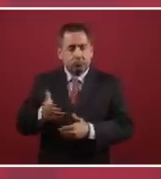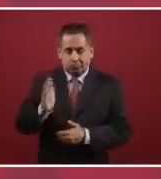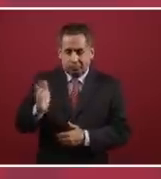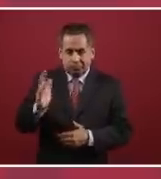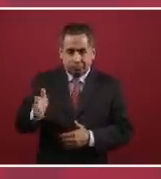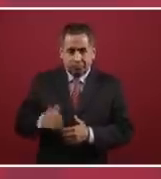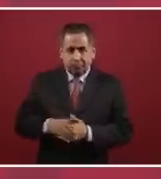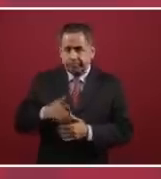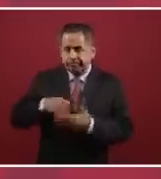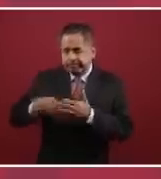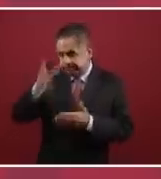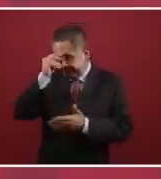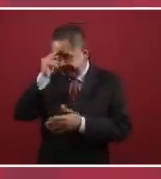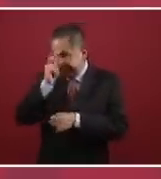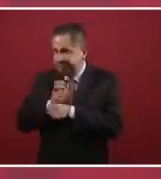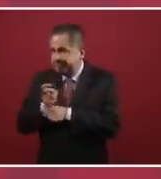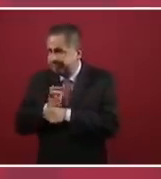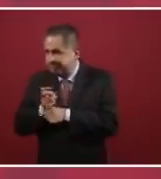como aprendices.